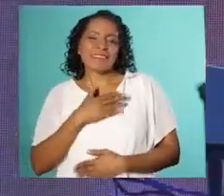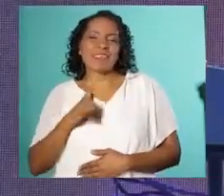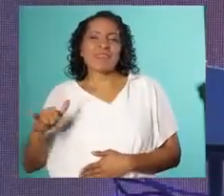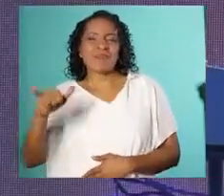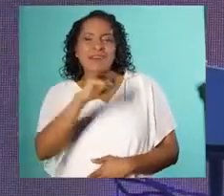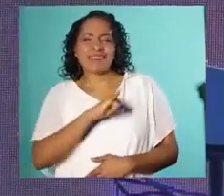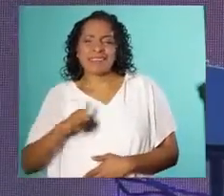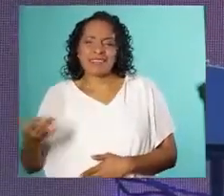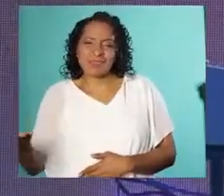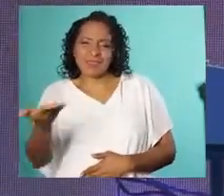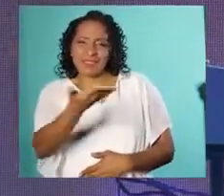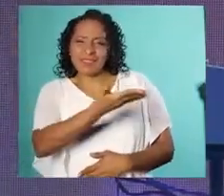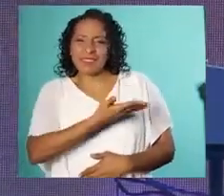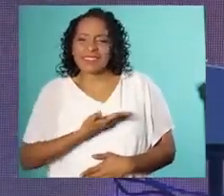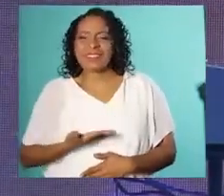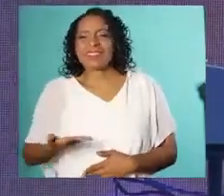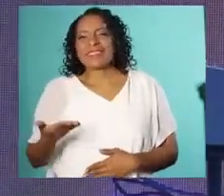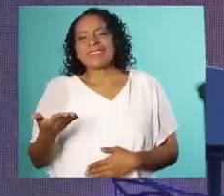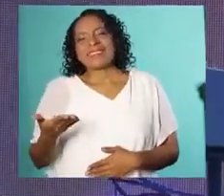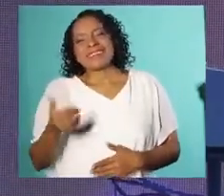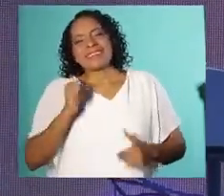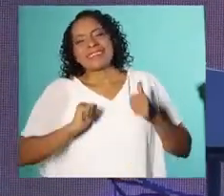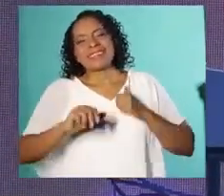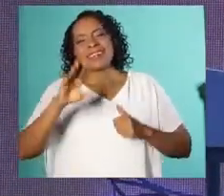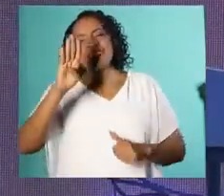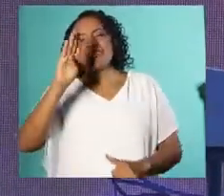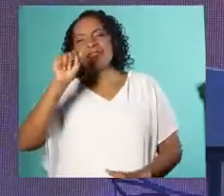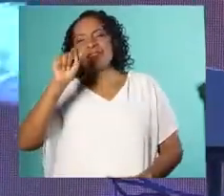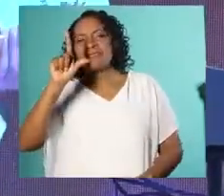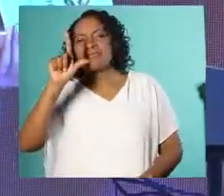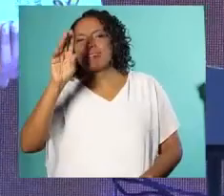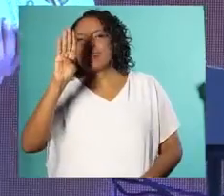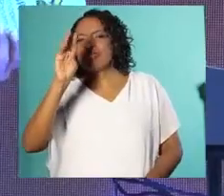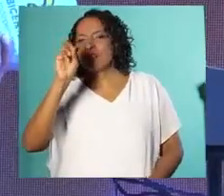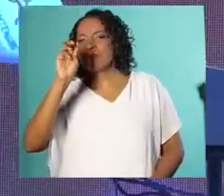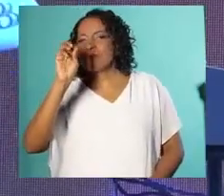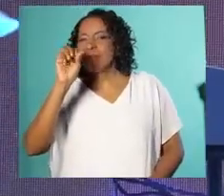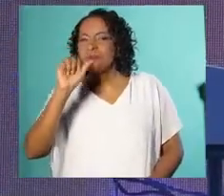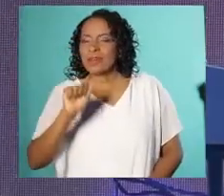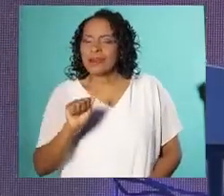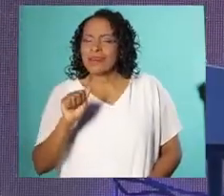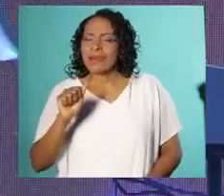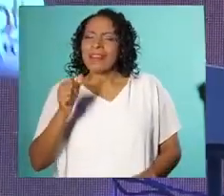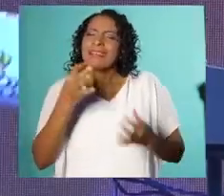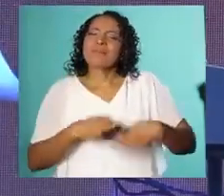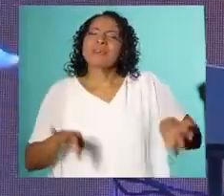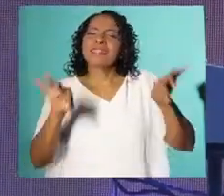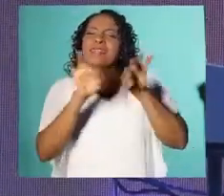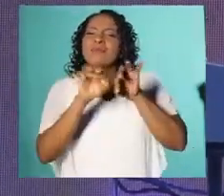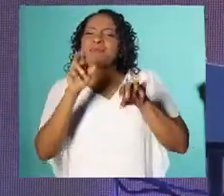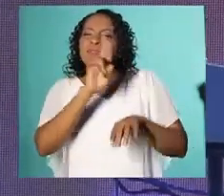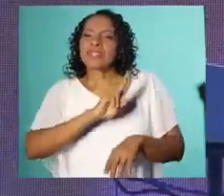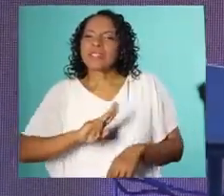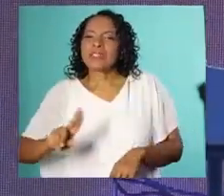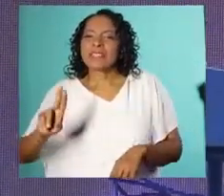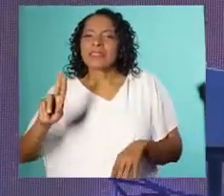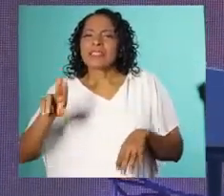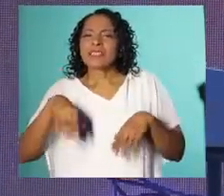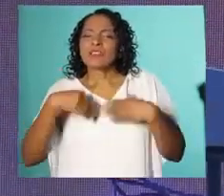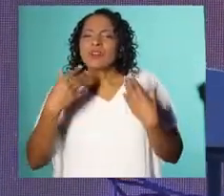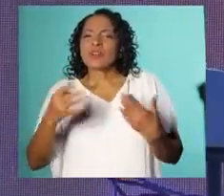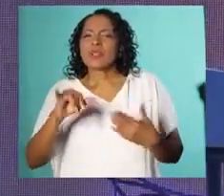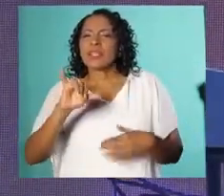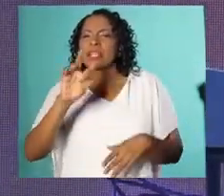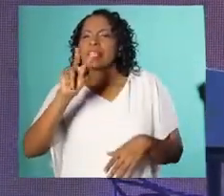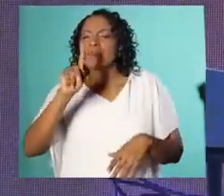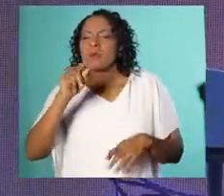Balboa. Y les recuerdo a todos la importancia que tiene utilizar su EPI, equipo de protección